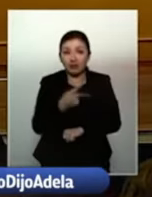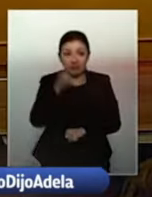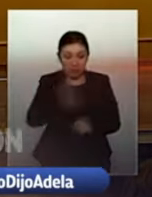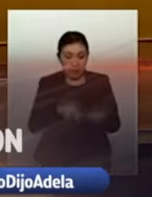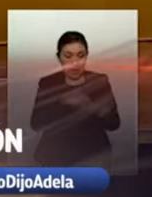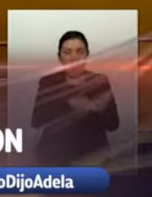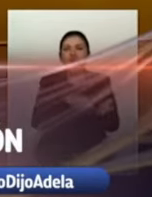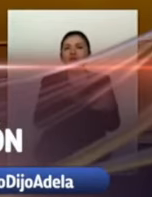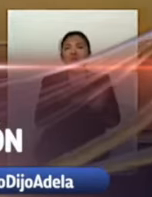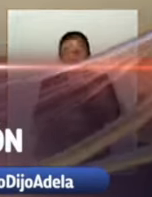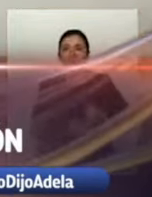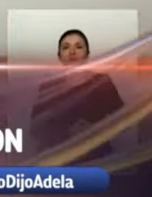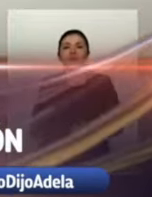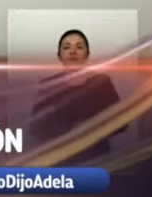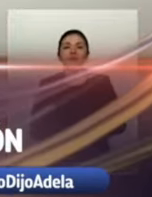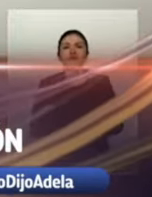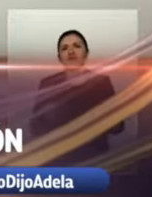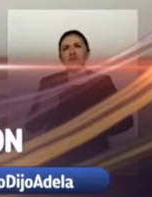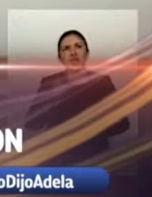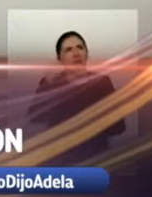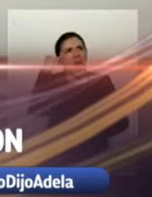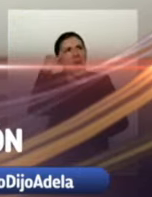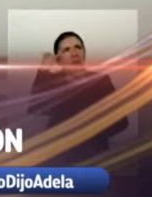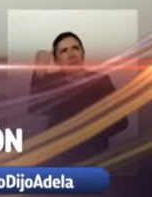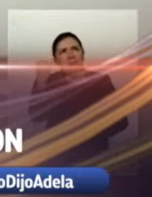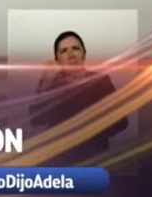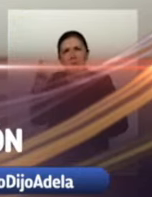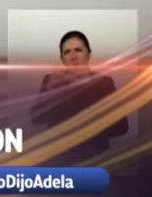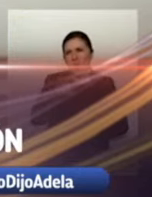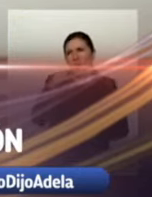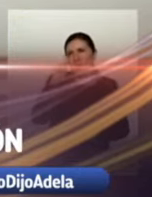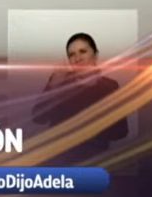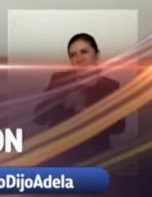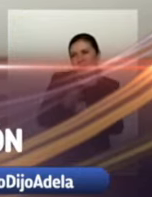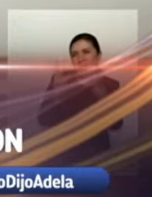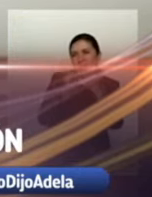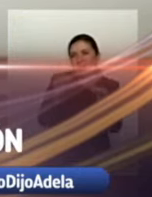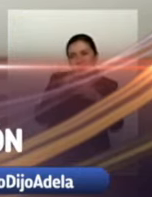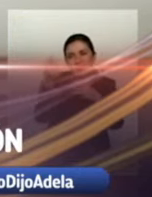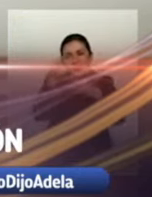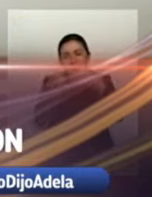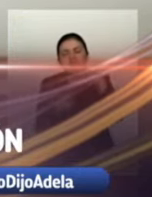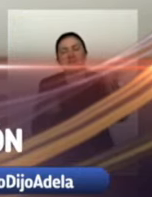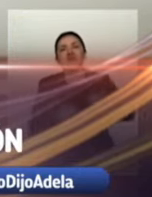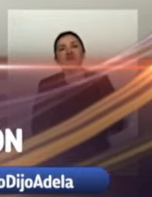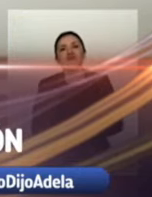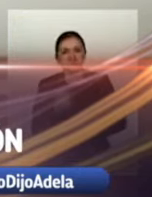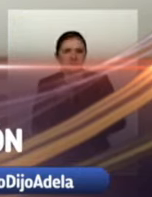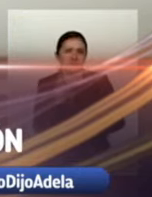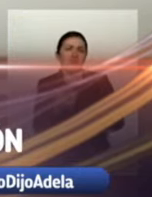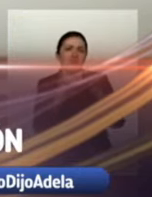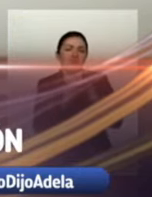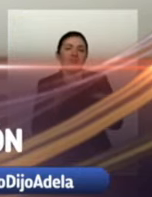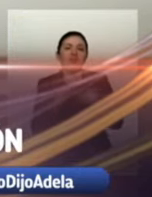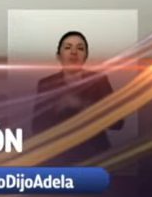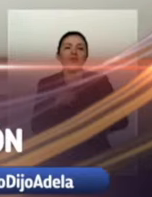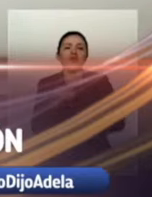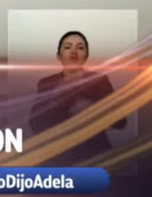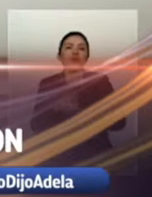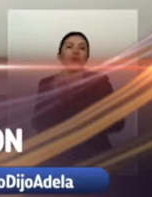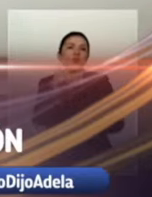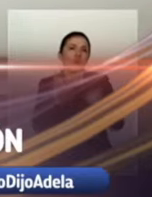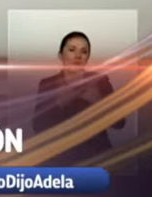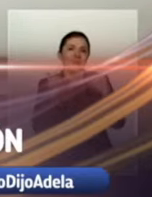agravio personal, que después me invitó a su boda, cuando yo ya no era secretario de Gobernación, me invitó a su boda, que fue en el Club de Banqueros, y éramos 100